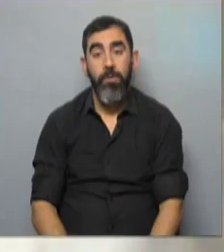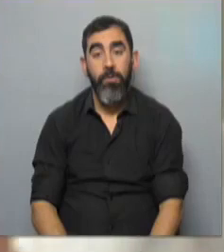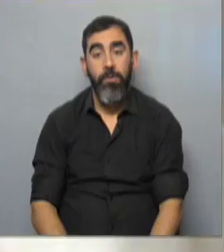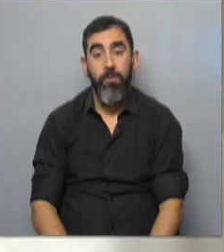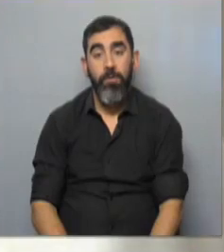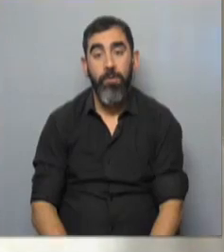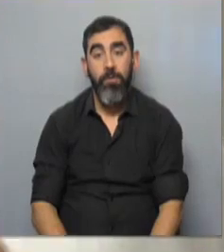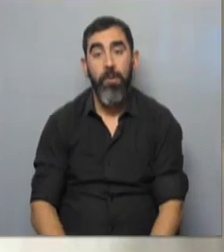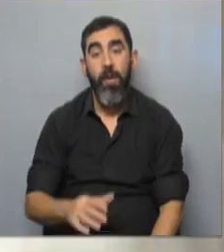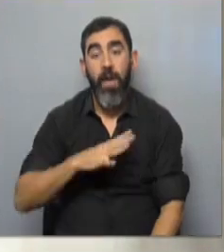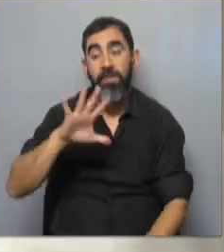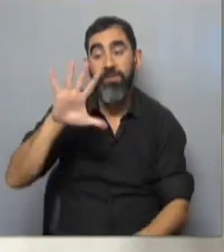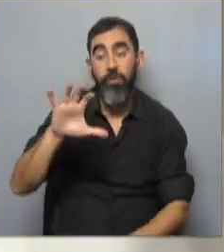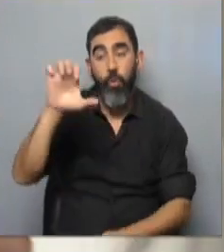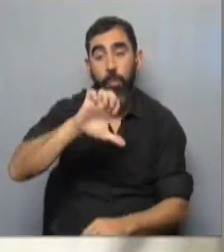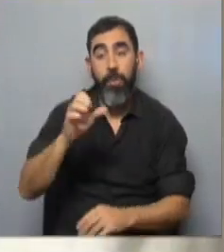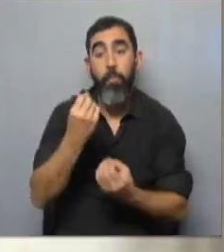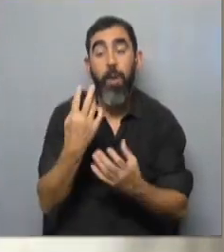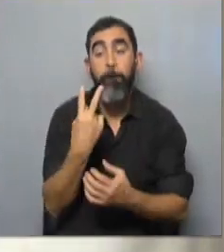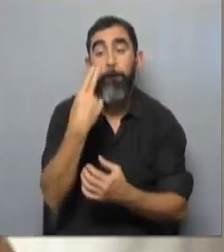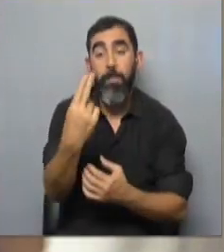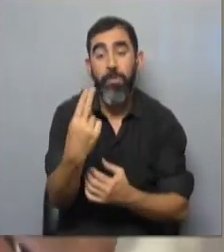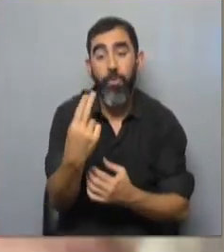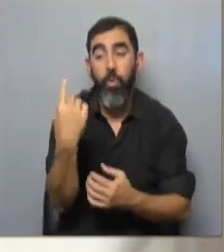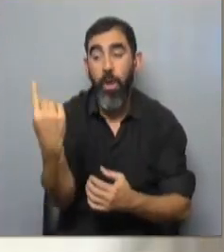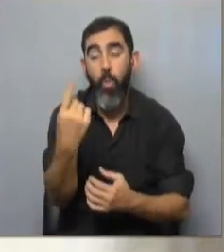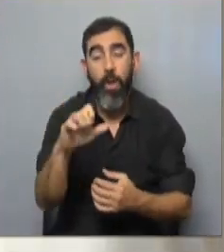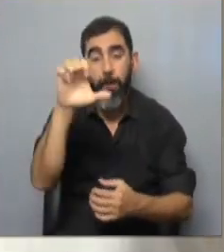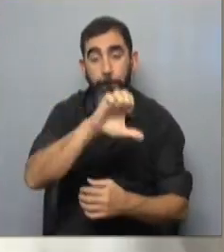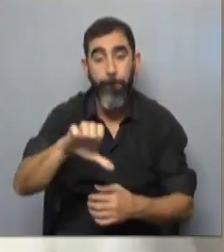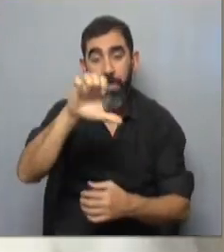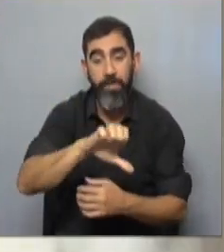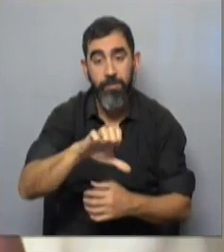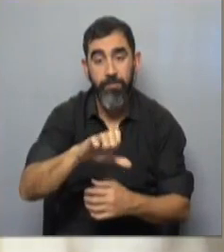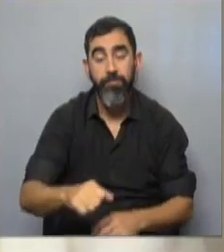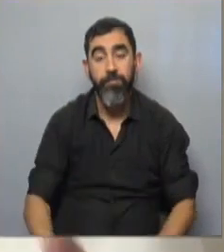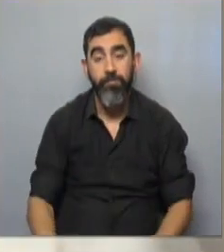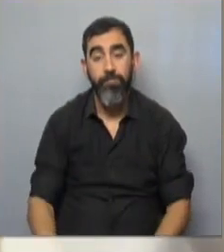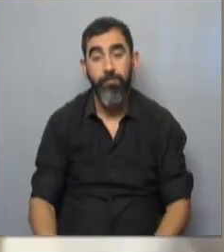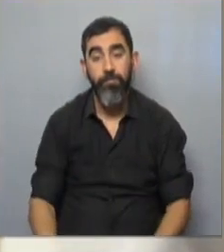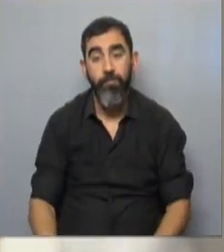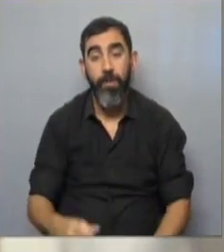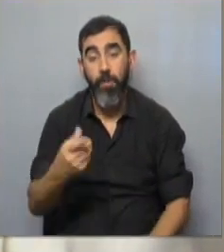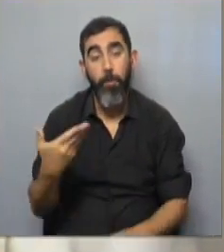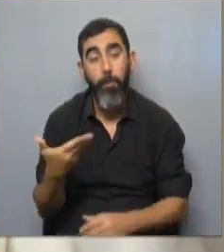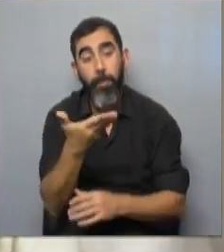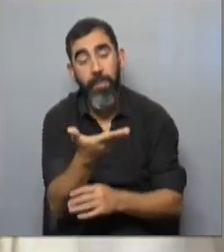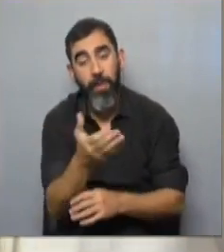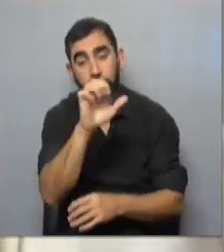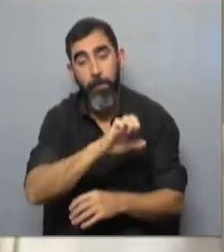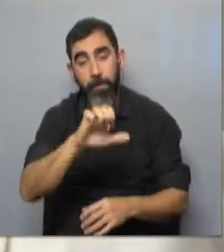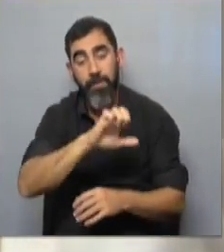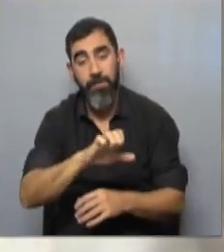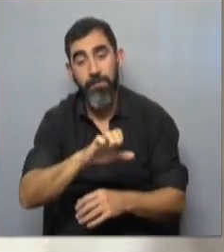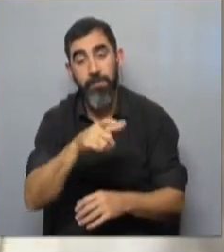Al momento empiezan con estos 5, dado que las autorizaciones son para cada una de las empresas, o sea, la empresa hace la solicitud y ante